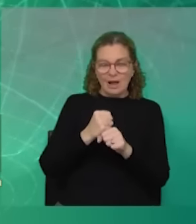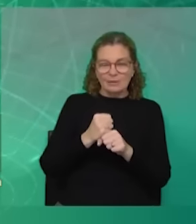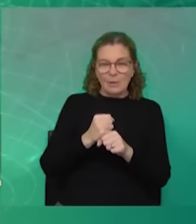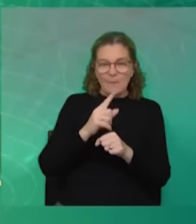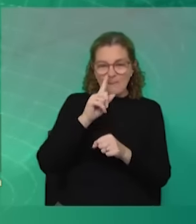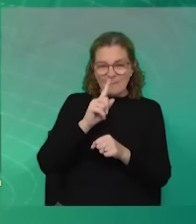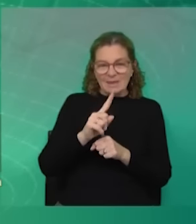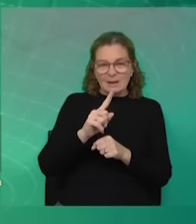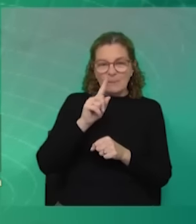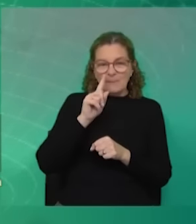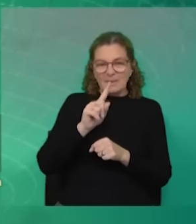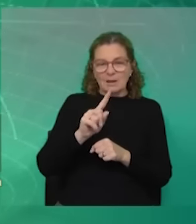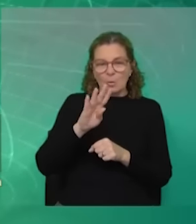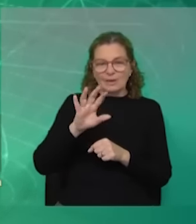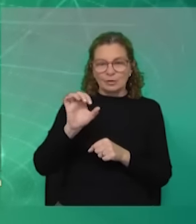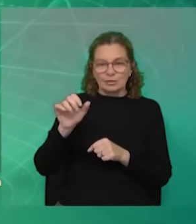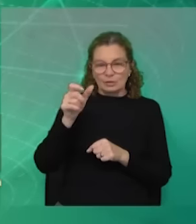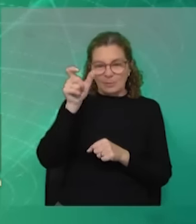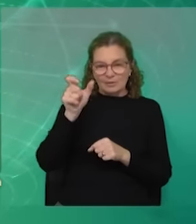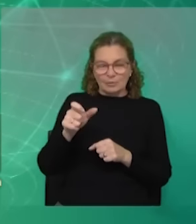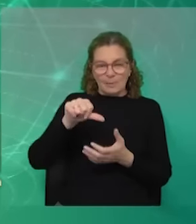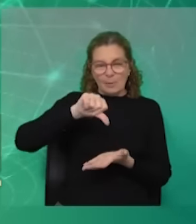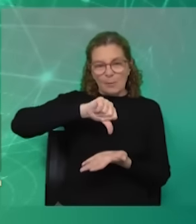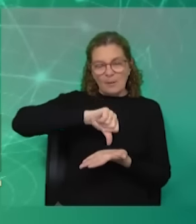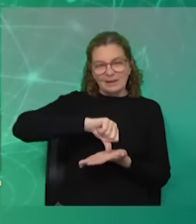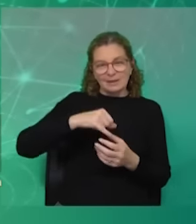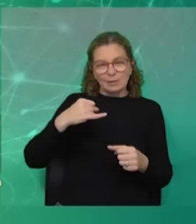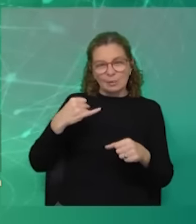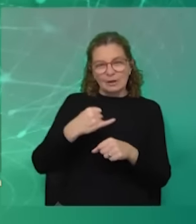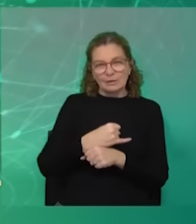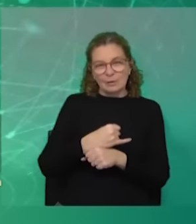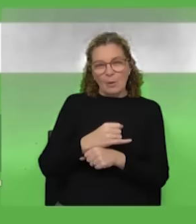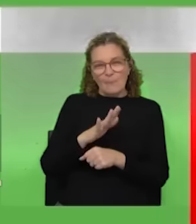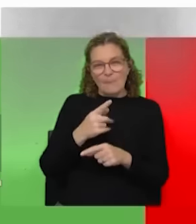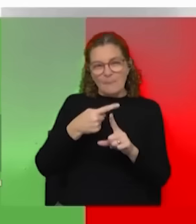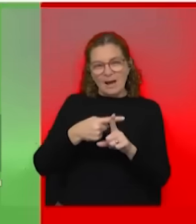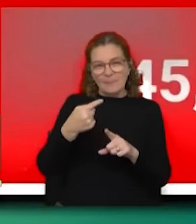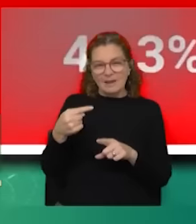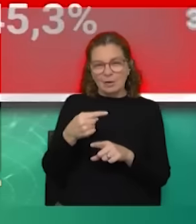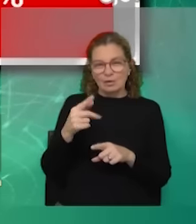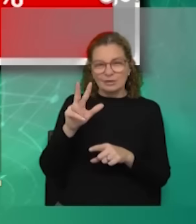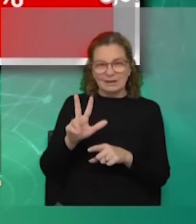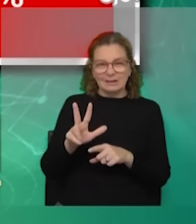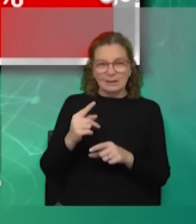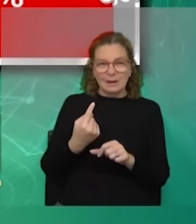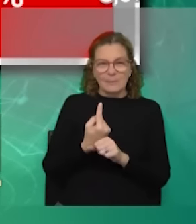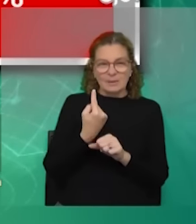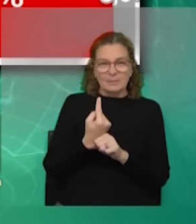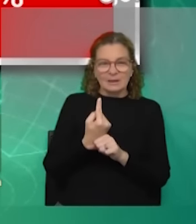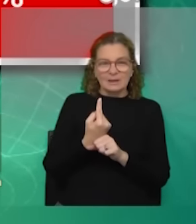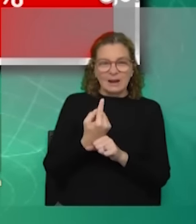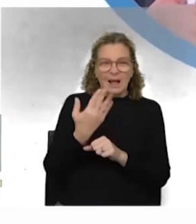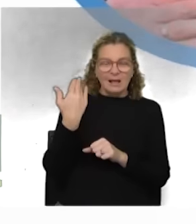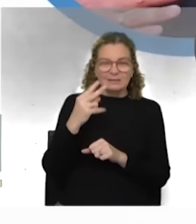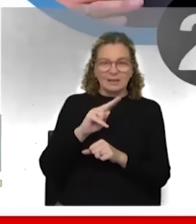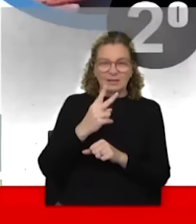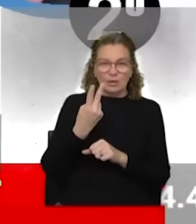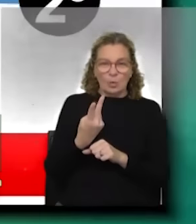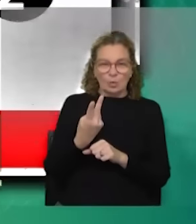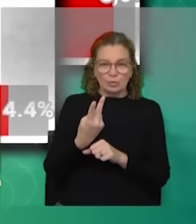1000 y 10000 por cada país y un margen de error de más menos tres en la primera valoración la calle figuró segundo